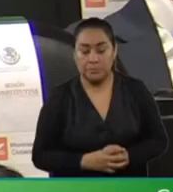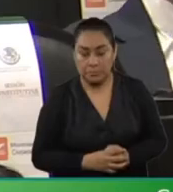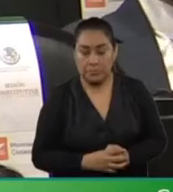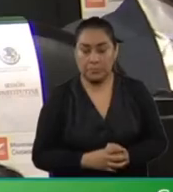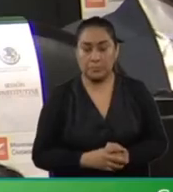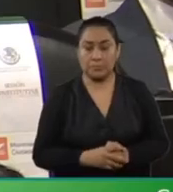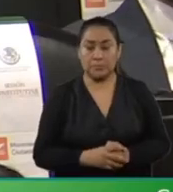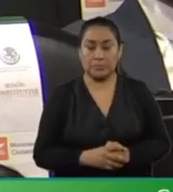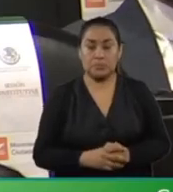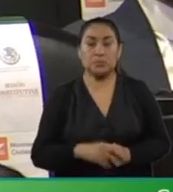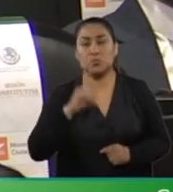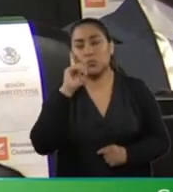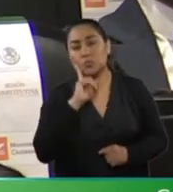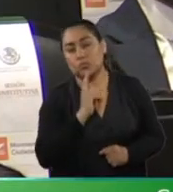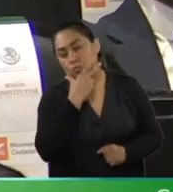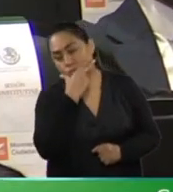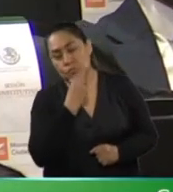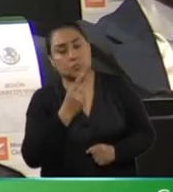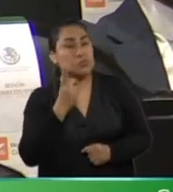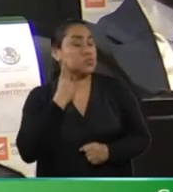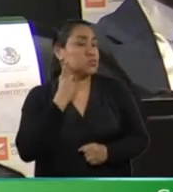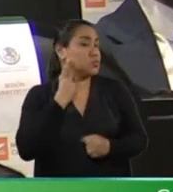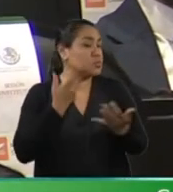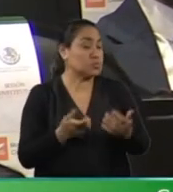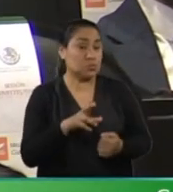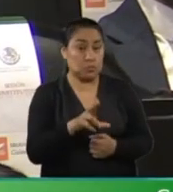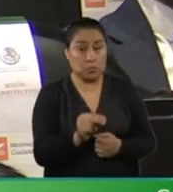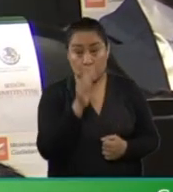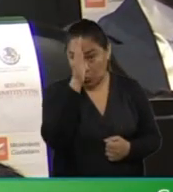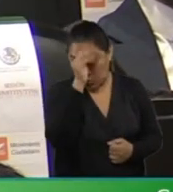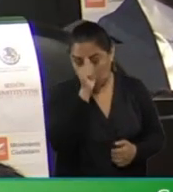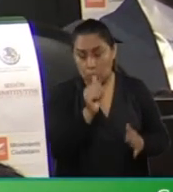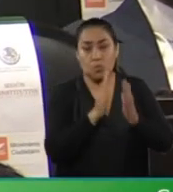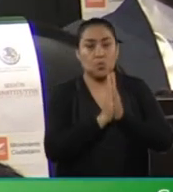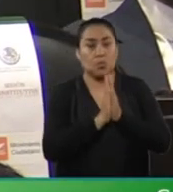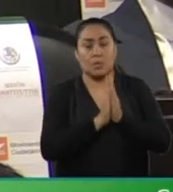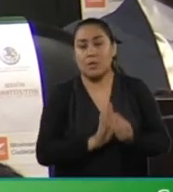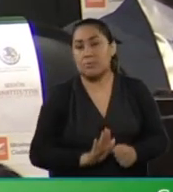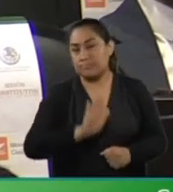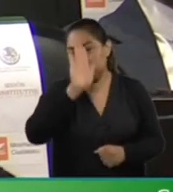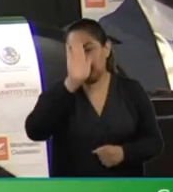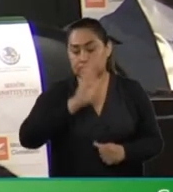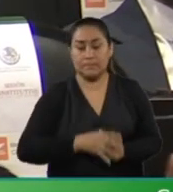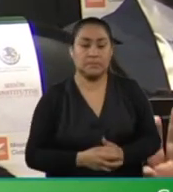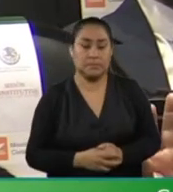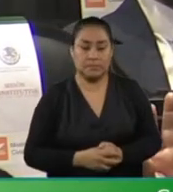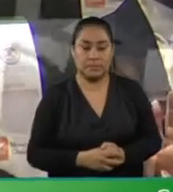Las diputadas y los diputados que estén por la negativa, sírvanse en manifestarlo.